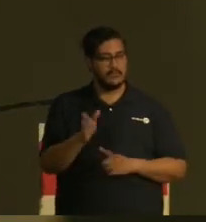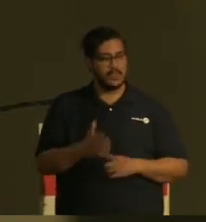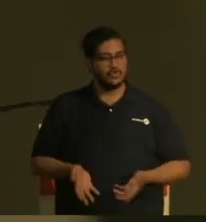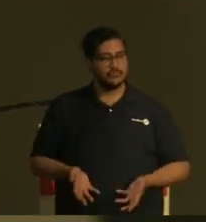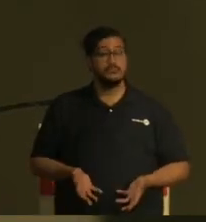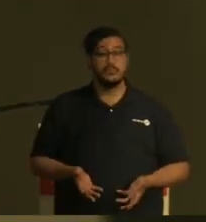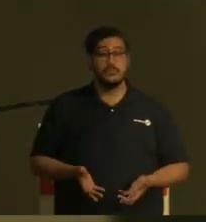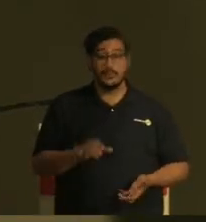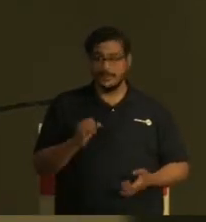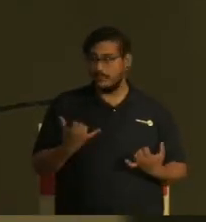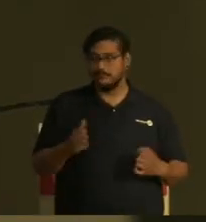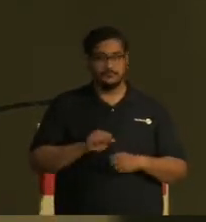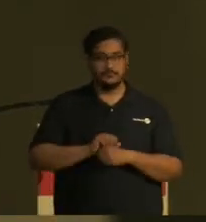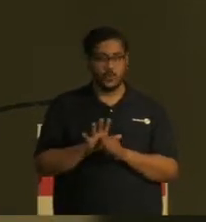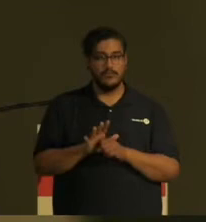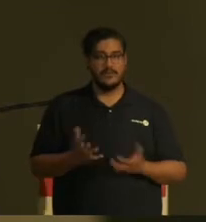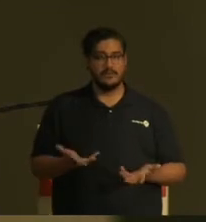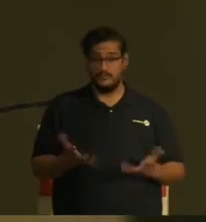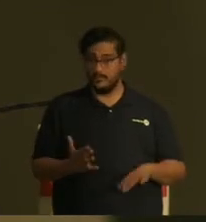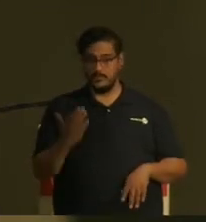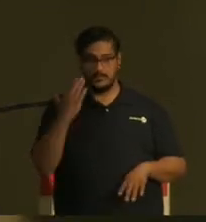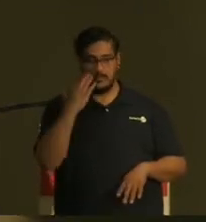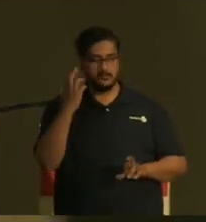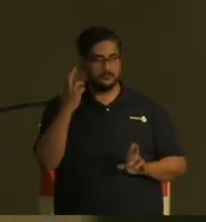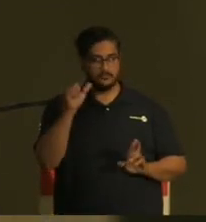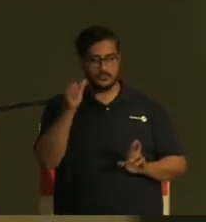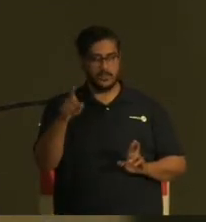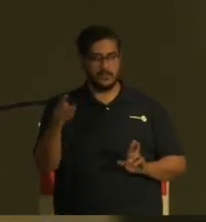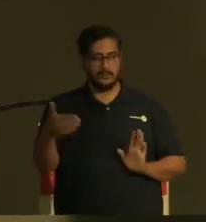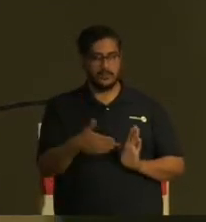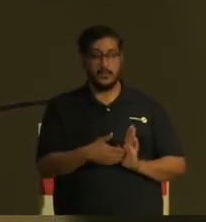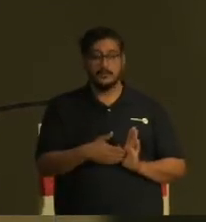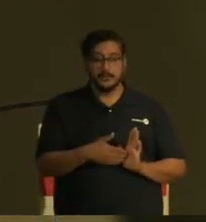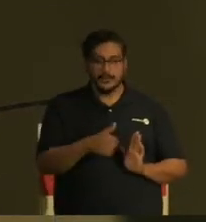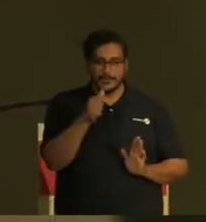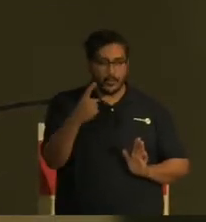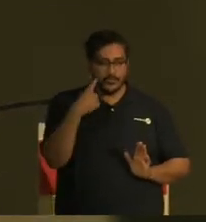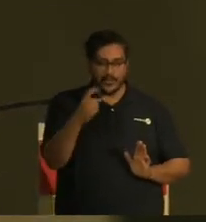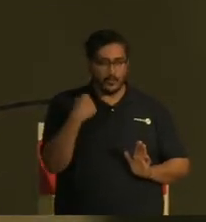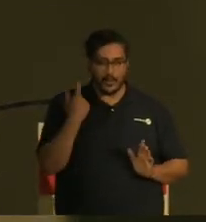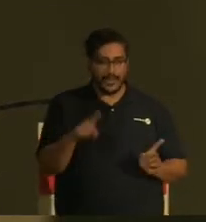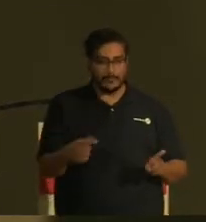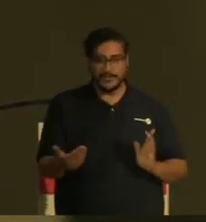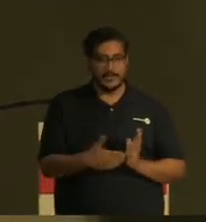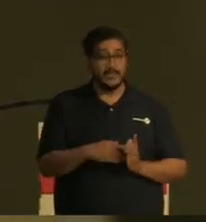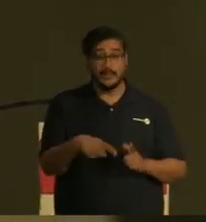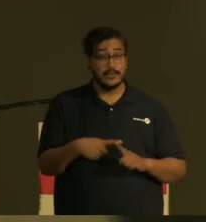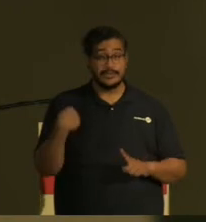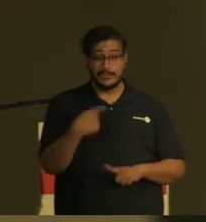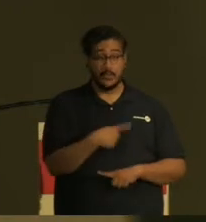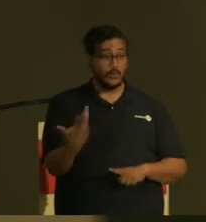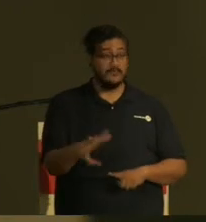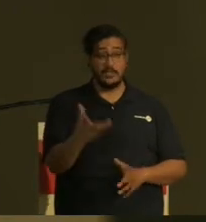que salimos del COVID sabemos que va a venir otra, por favor, nadie piense que ya no va a venir más. Hasta que nos extingamos, ¿no? ¿Cómo